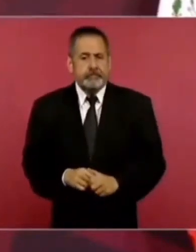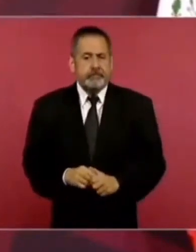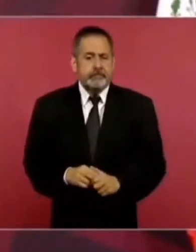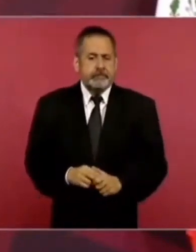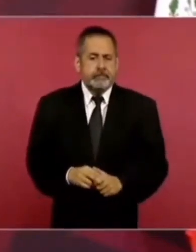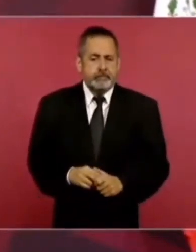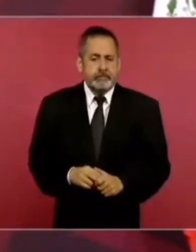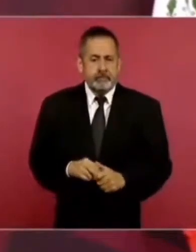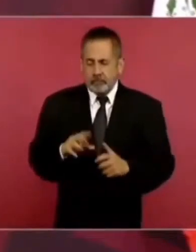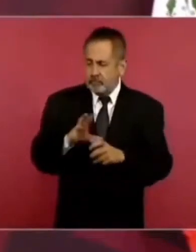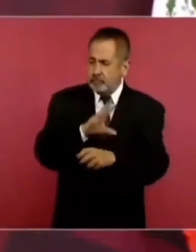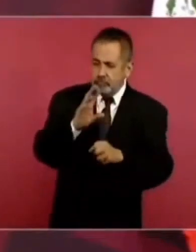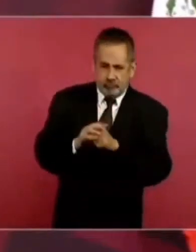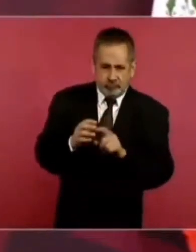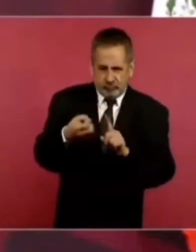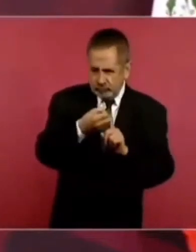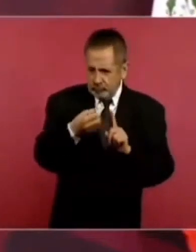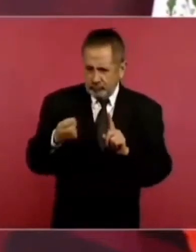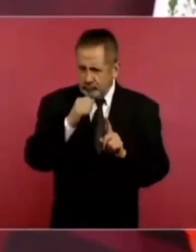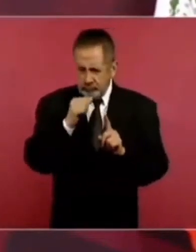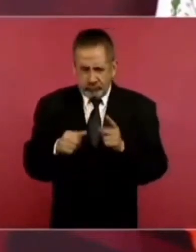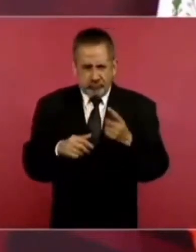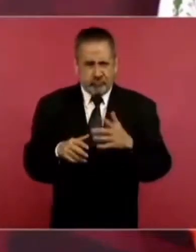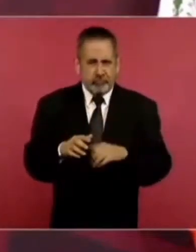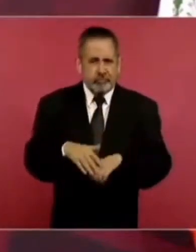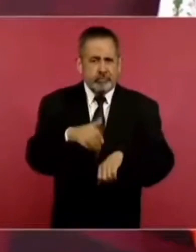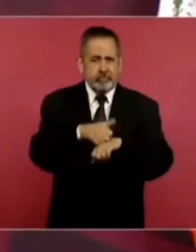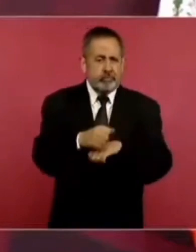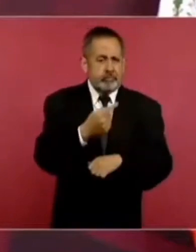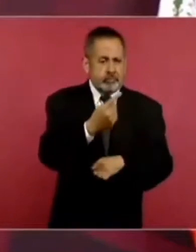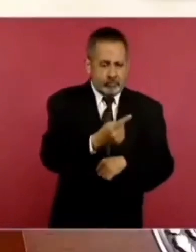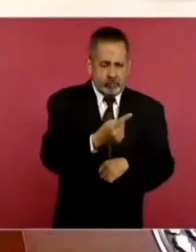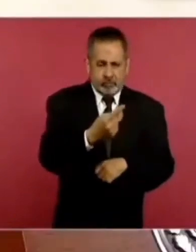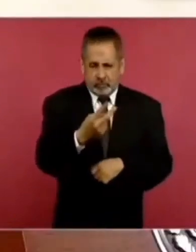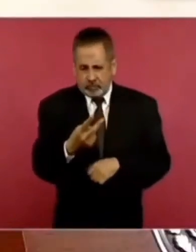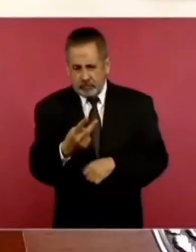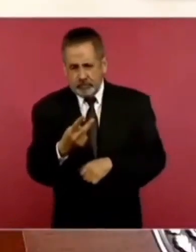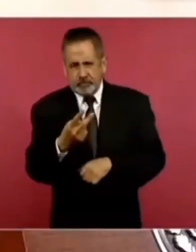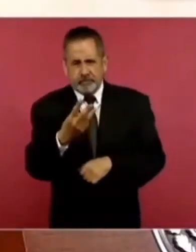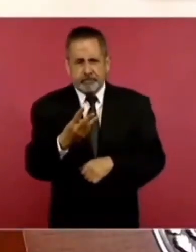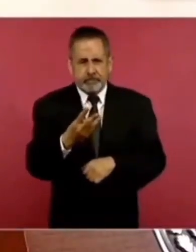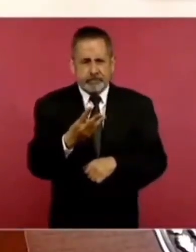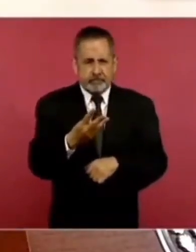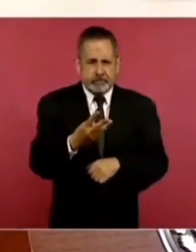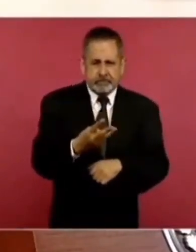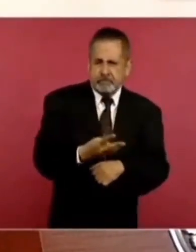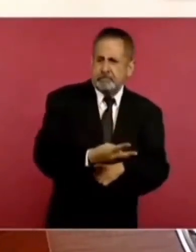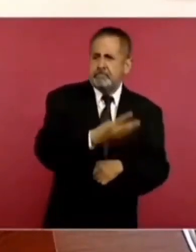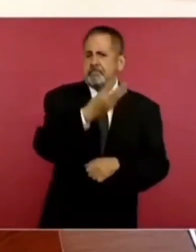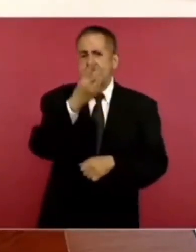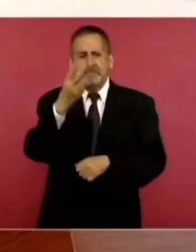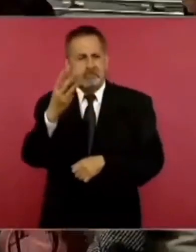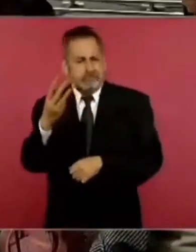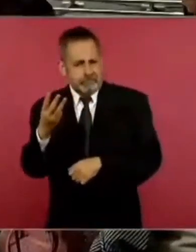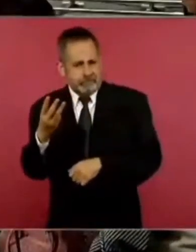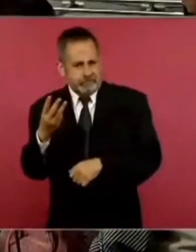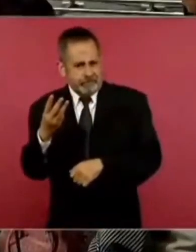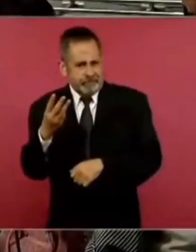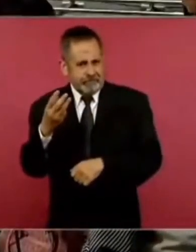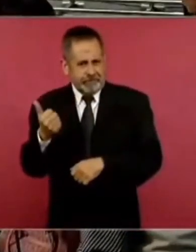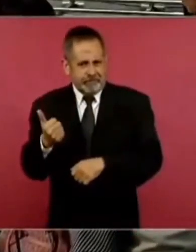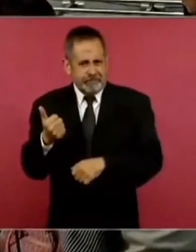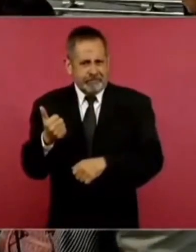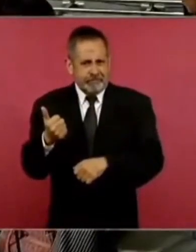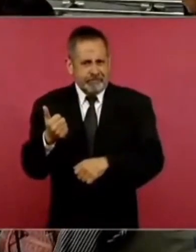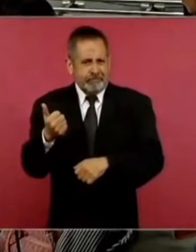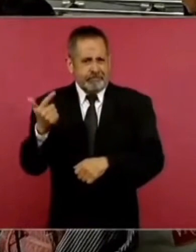son seriales. Está el disco 1, el 2, el 3, pero luego mandaron el